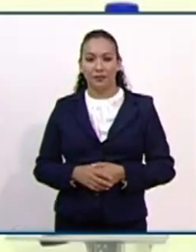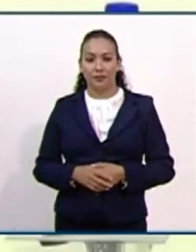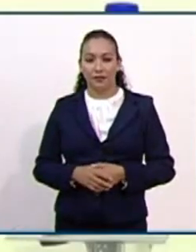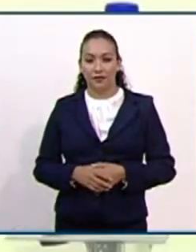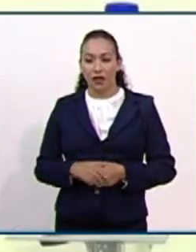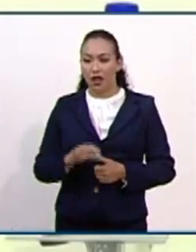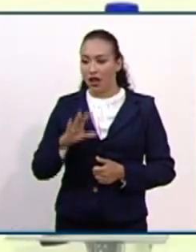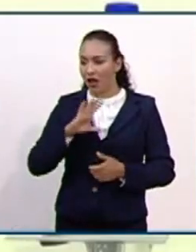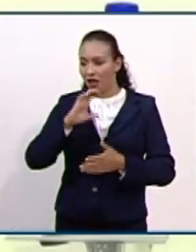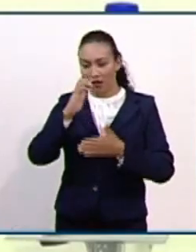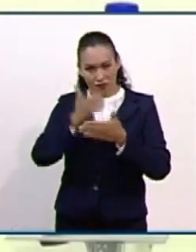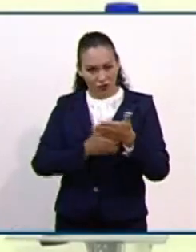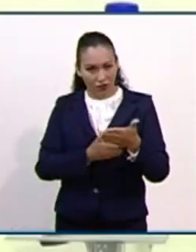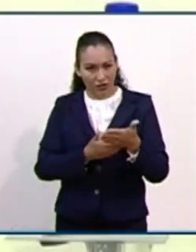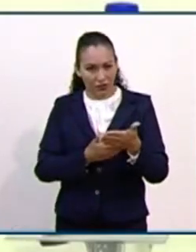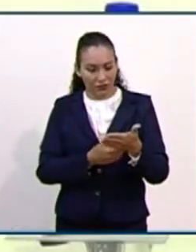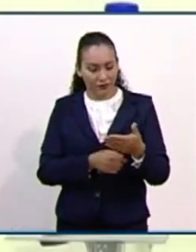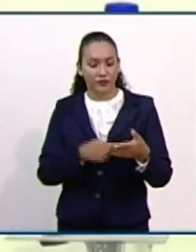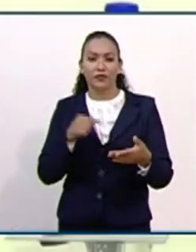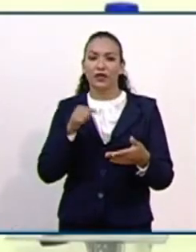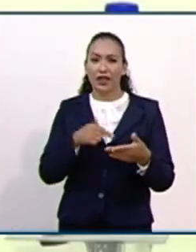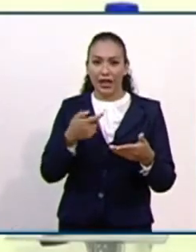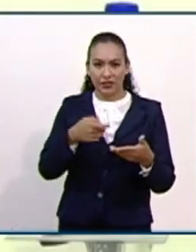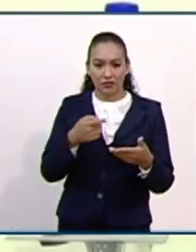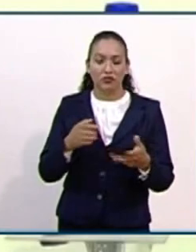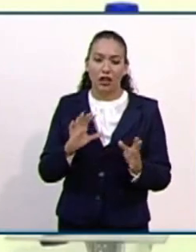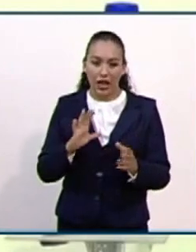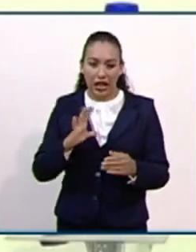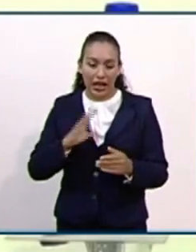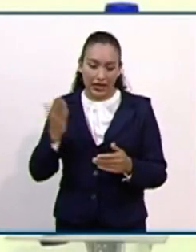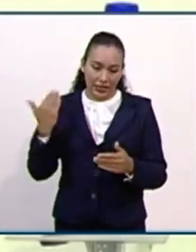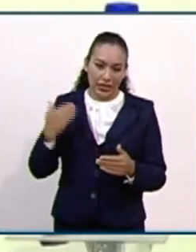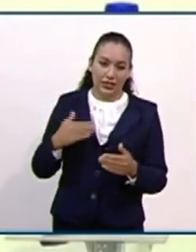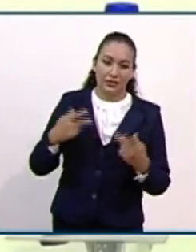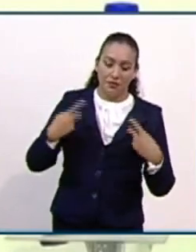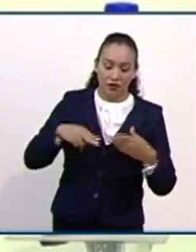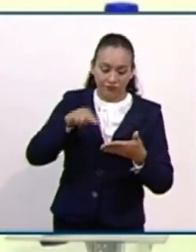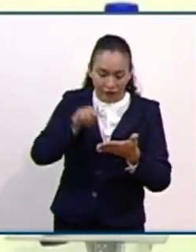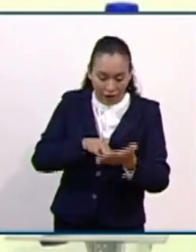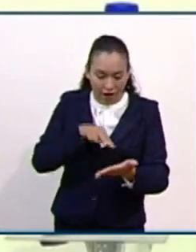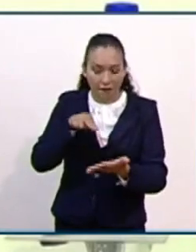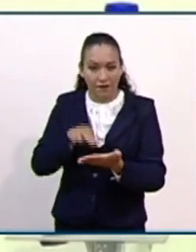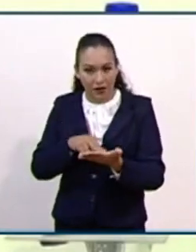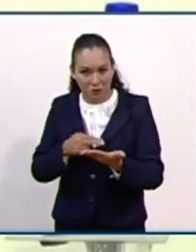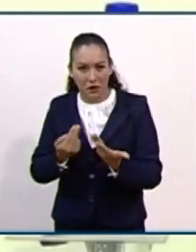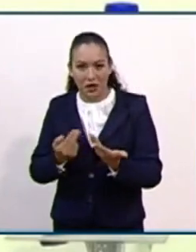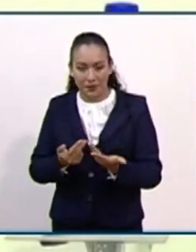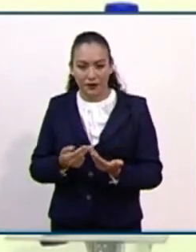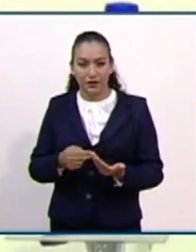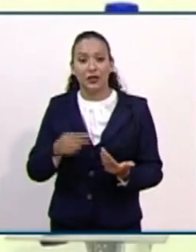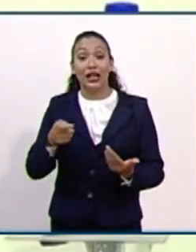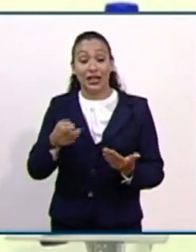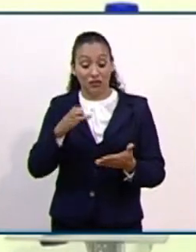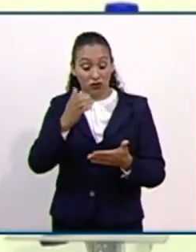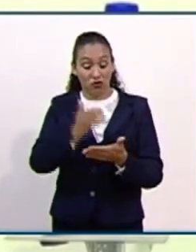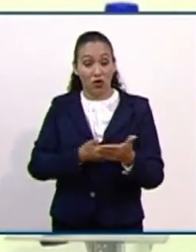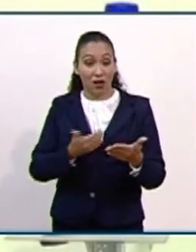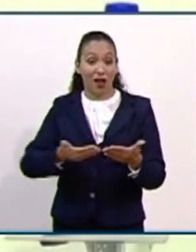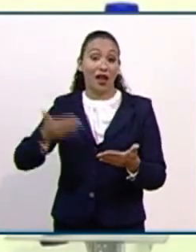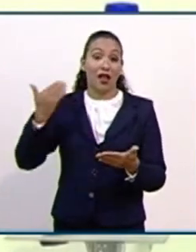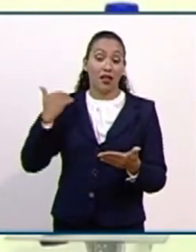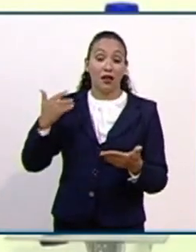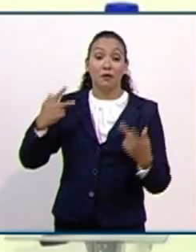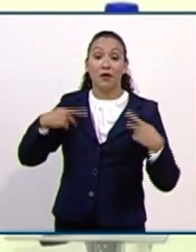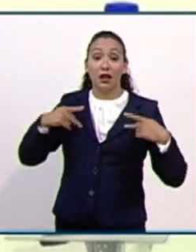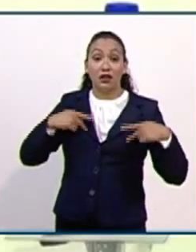Contratos que se desarrollaban, se firmaban, se registraban y existían a espaldas de